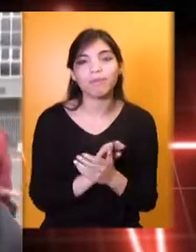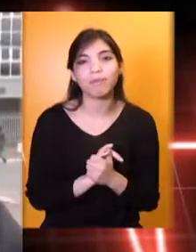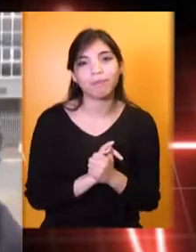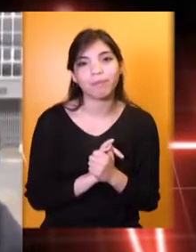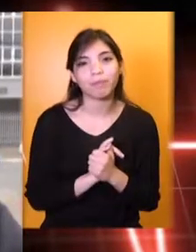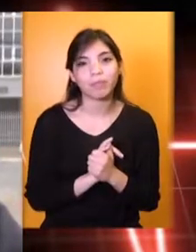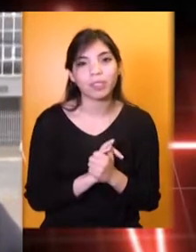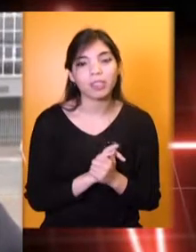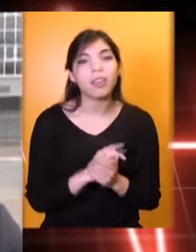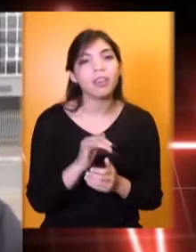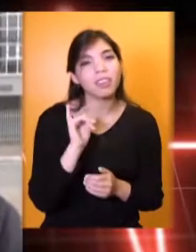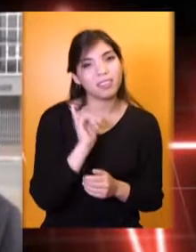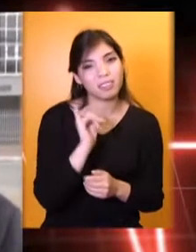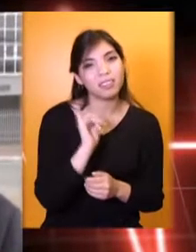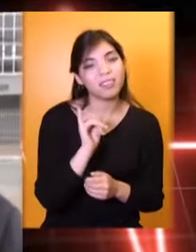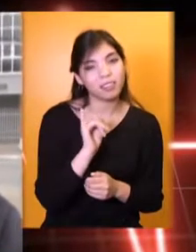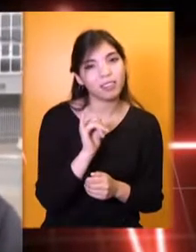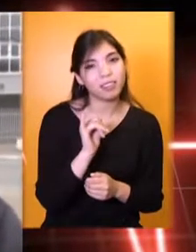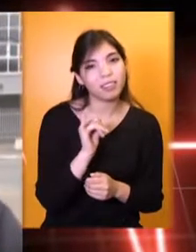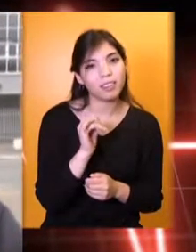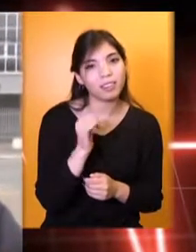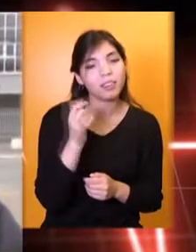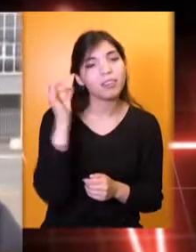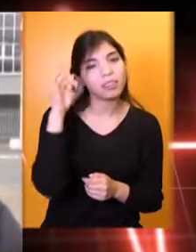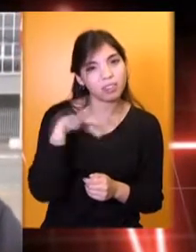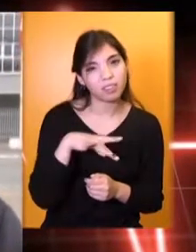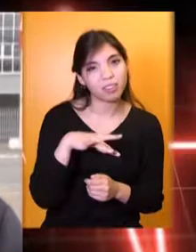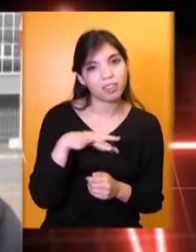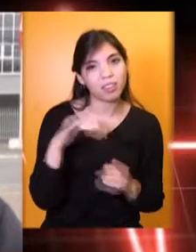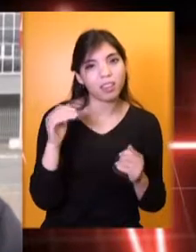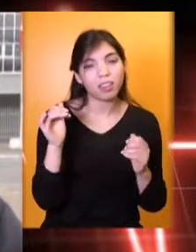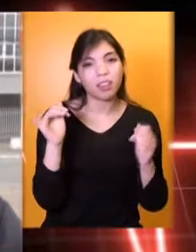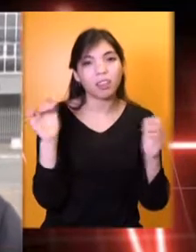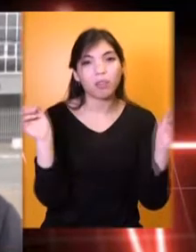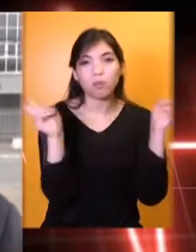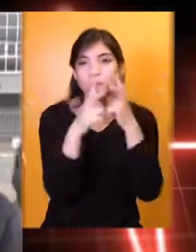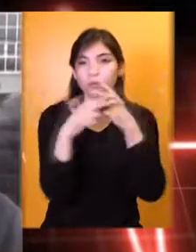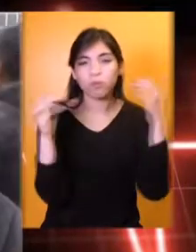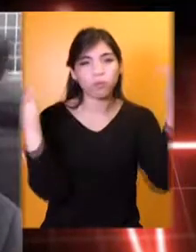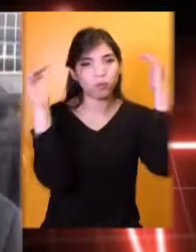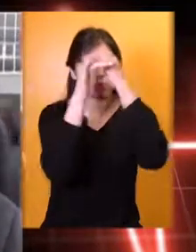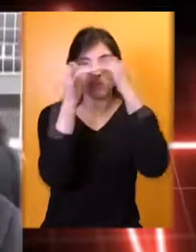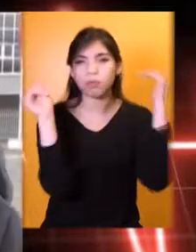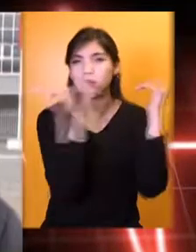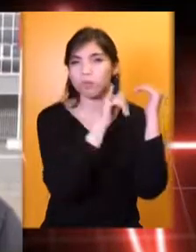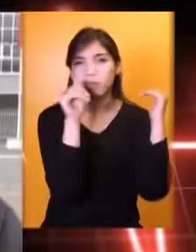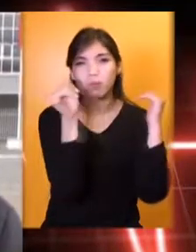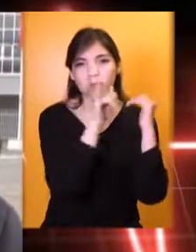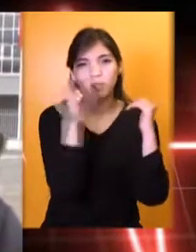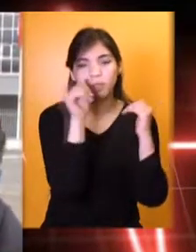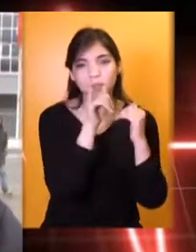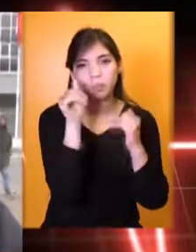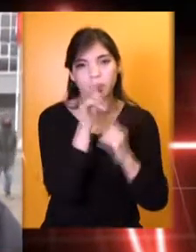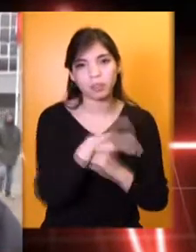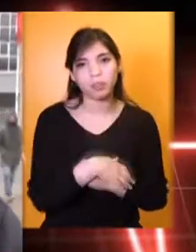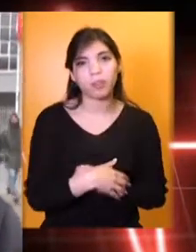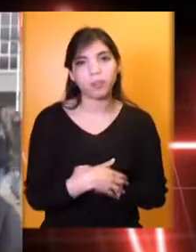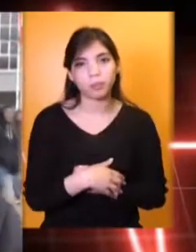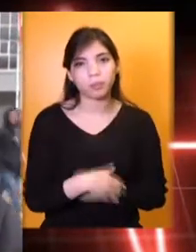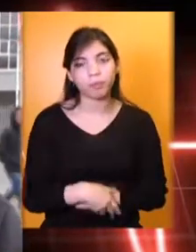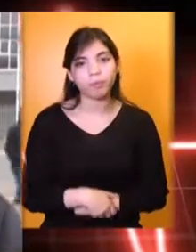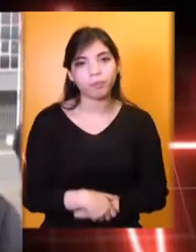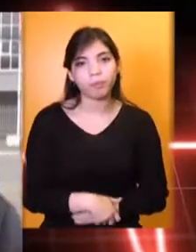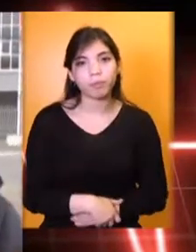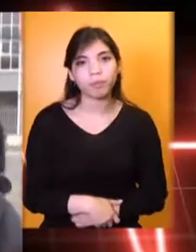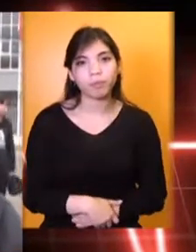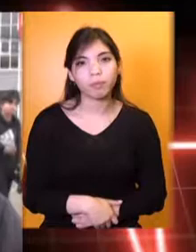Sí, sé cuando el aire está muy contaminado a base de lo que es el humo y cosas que pueden contaminar el aire.